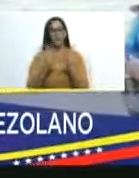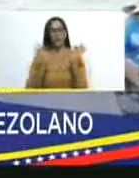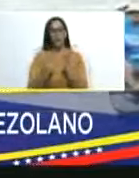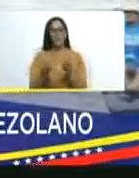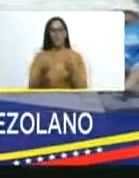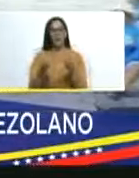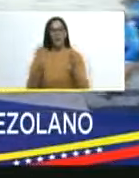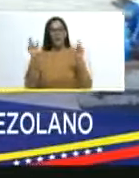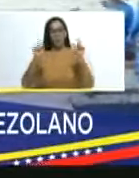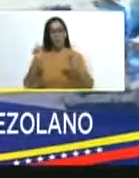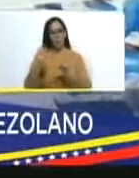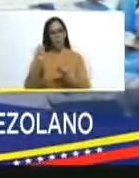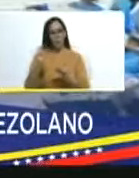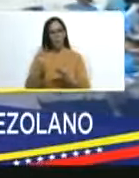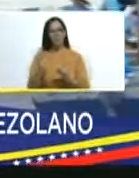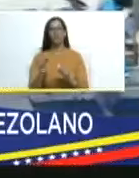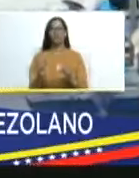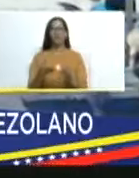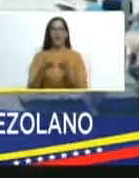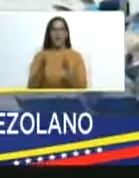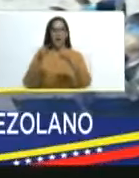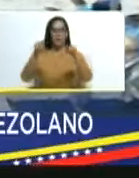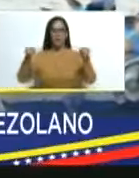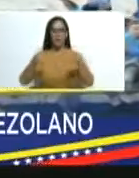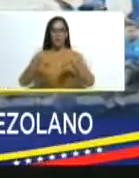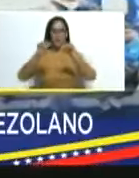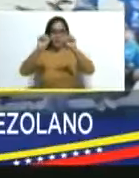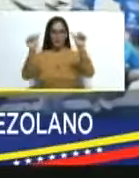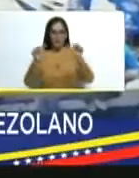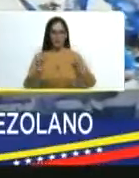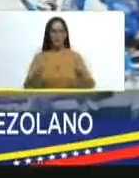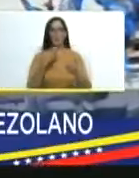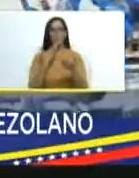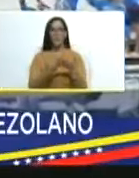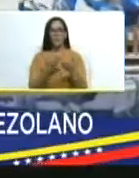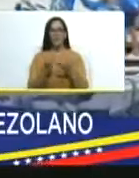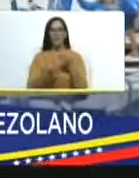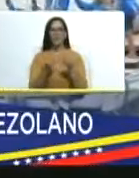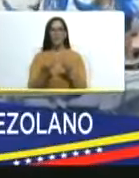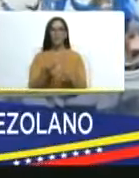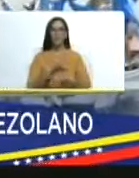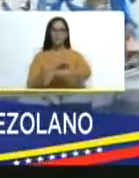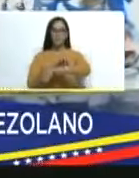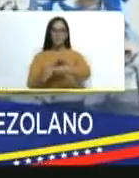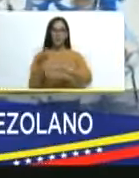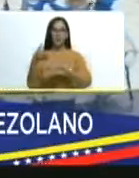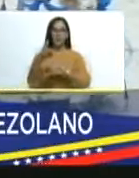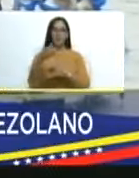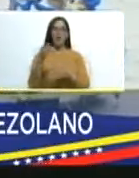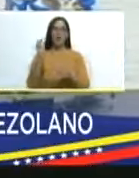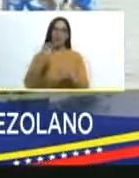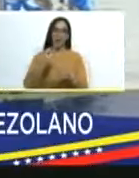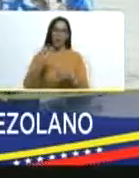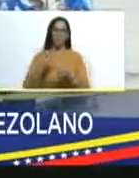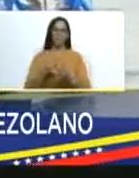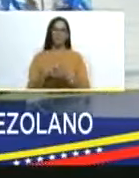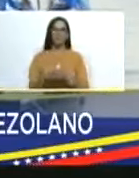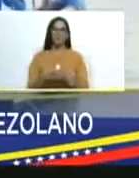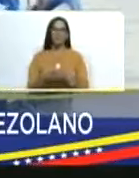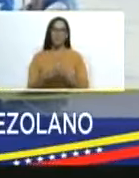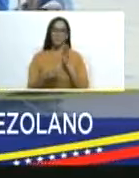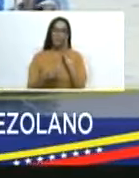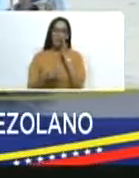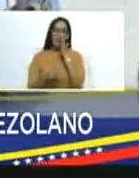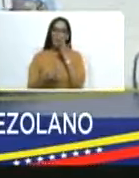y además que apuntala mejor al acuicultor artesanal porque le permite generar una proteína a más bajo precio. Bueno,